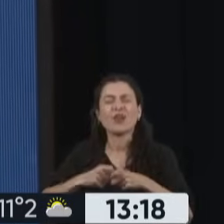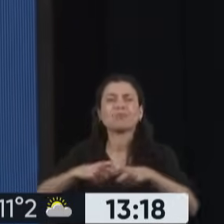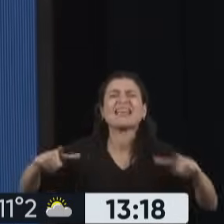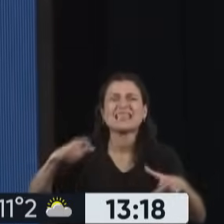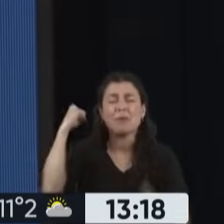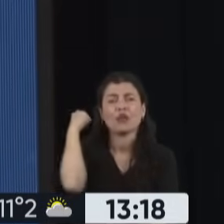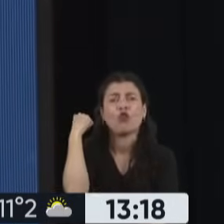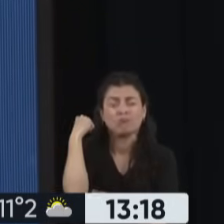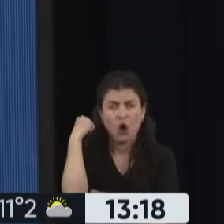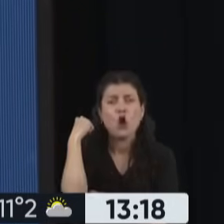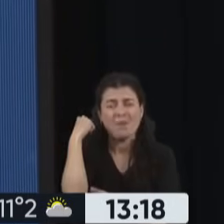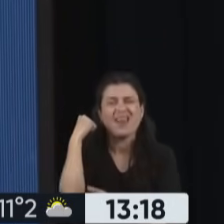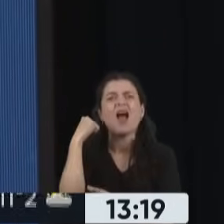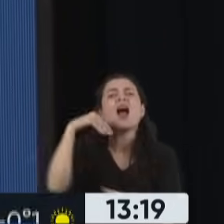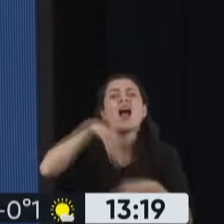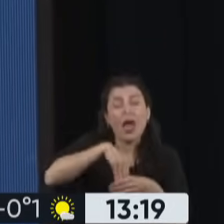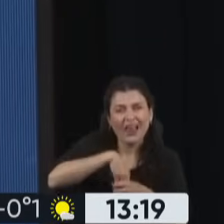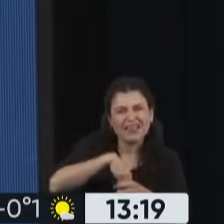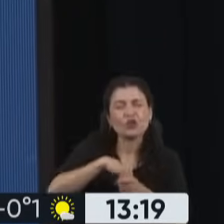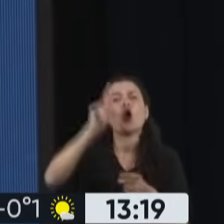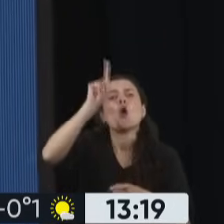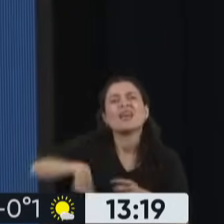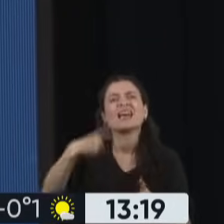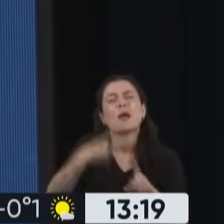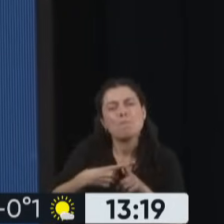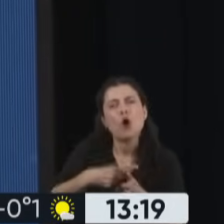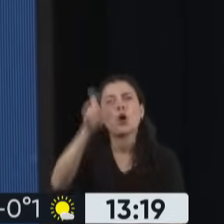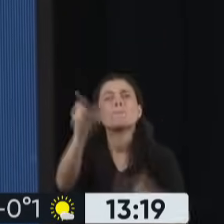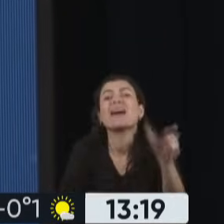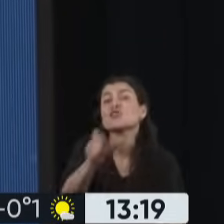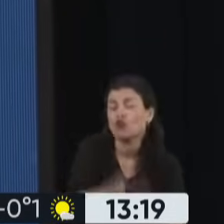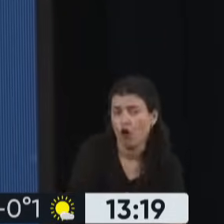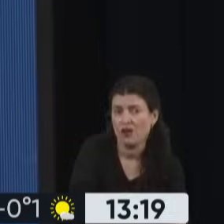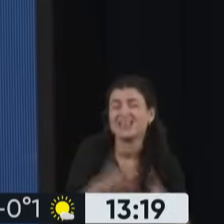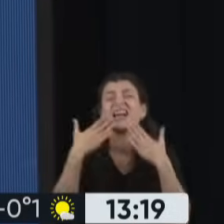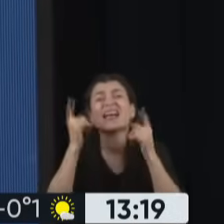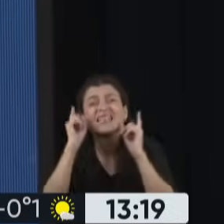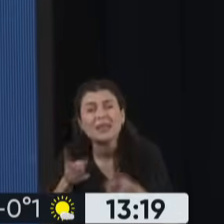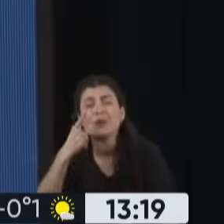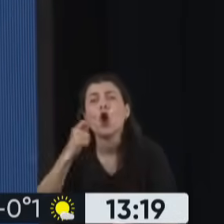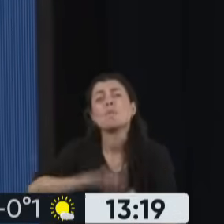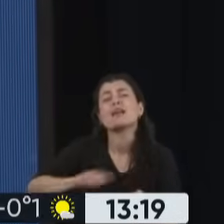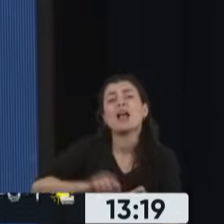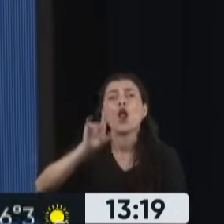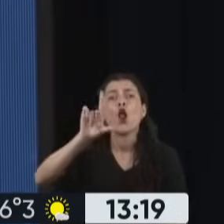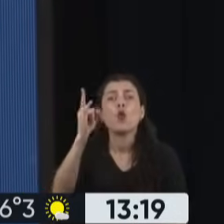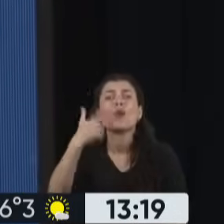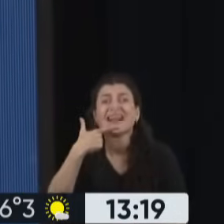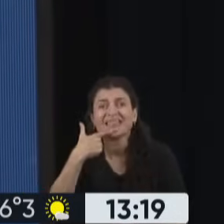capital humano, cuyo tutor de tesis era Robert Lucas, quien, digamos, básicamente andaba atrás de los trabajos